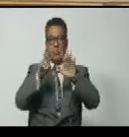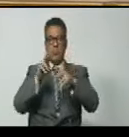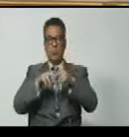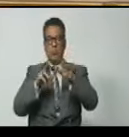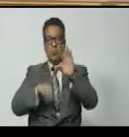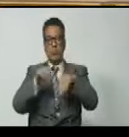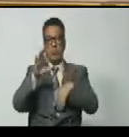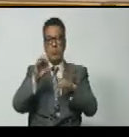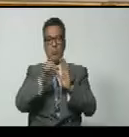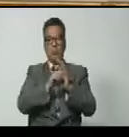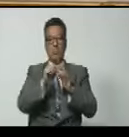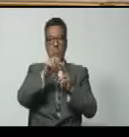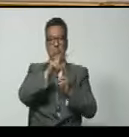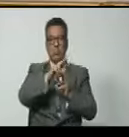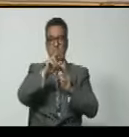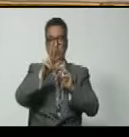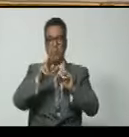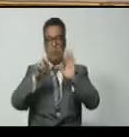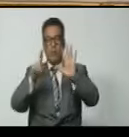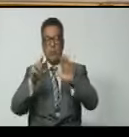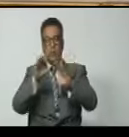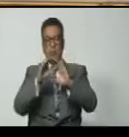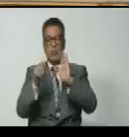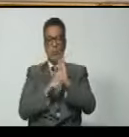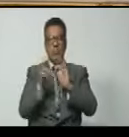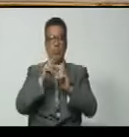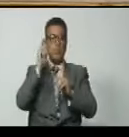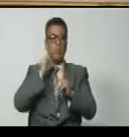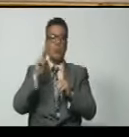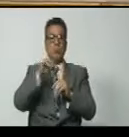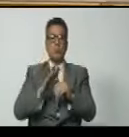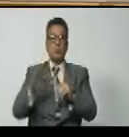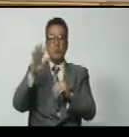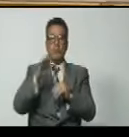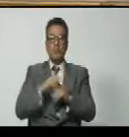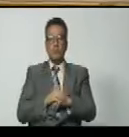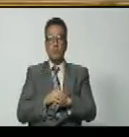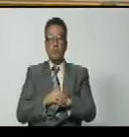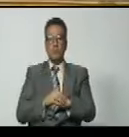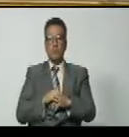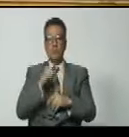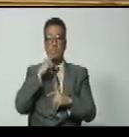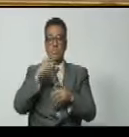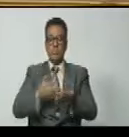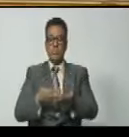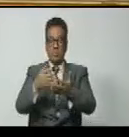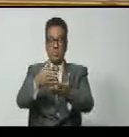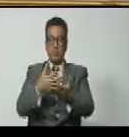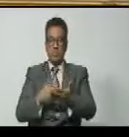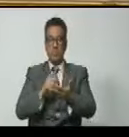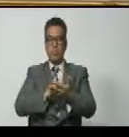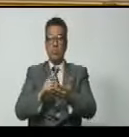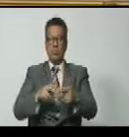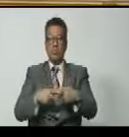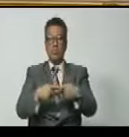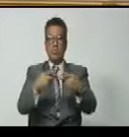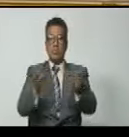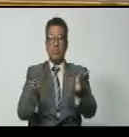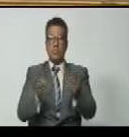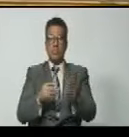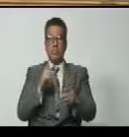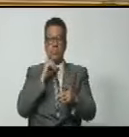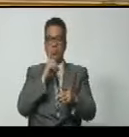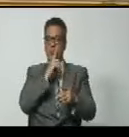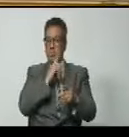numeral 15 del artículo 236 de la Constitución de la República Bolivariana de Venezuela. Se remite a la Gaceta Oficial a los fines de su publicación y